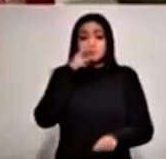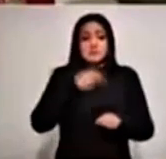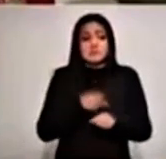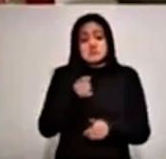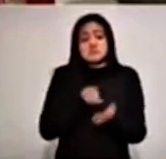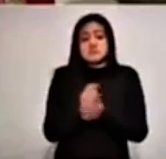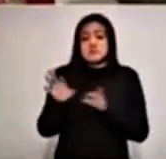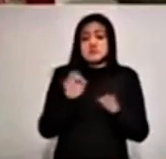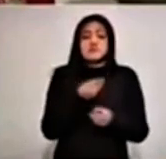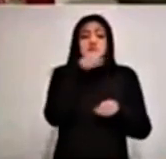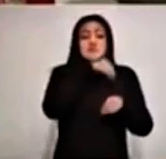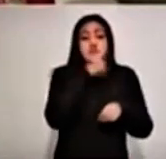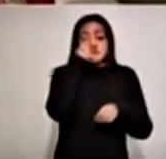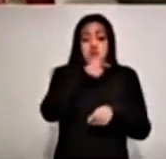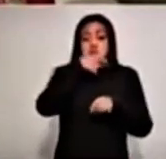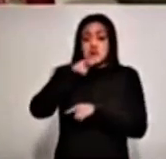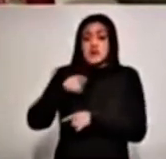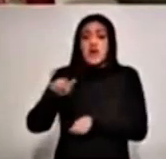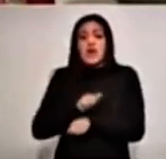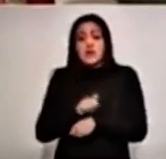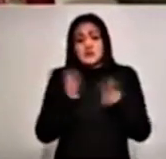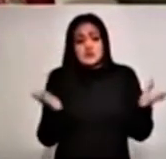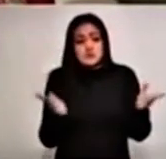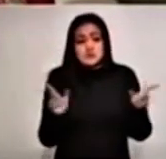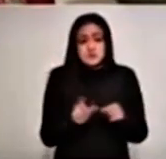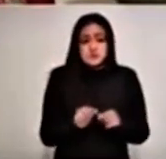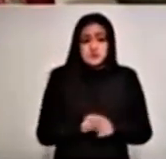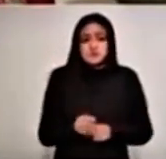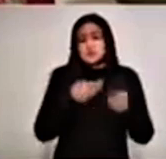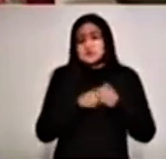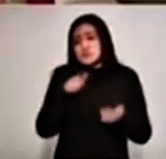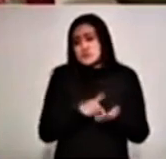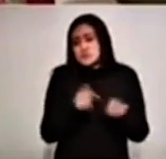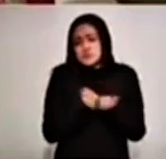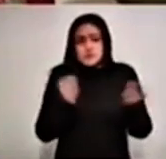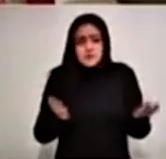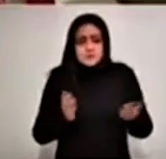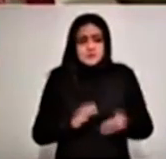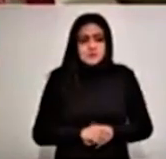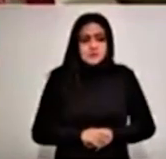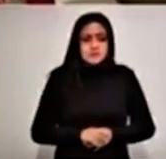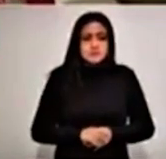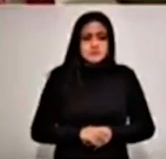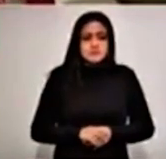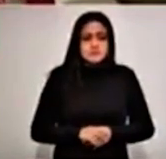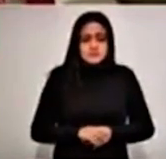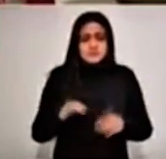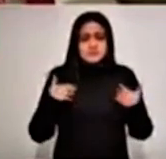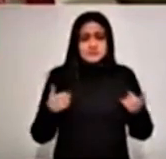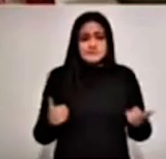secretaría decide a quién se le asignan los espacios. Como funciona en todos lados, pues.